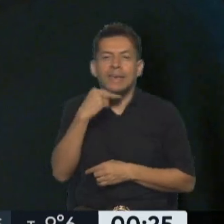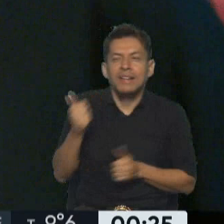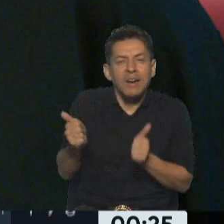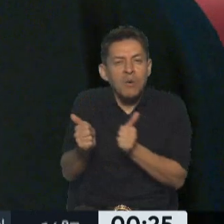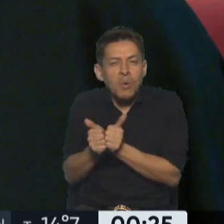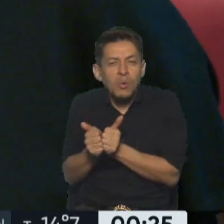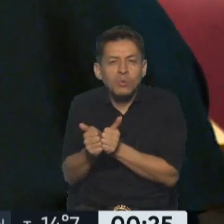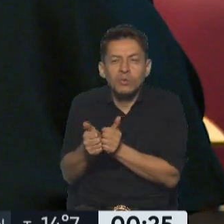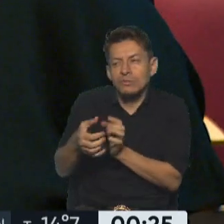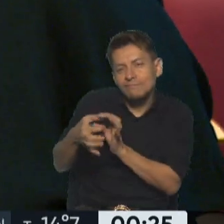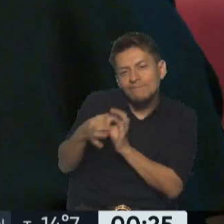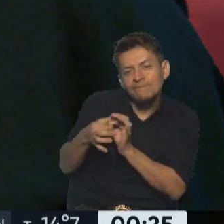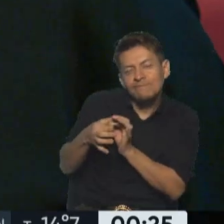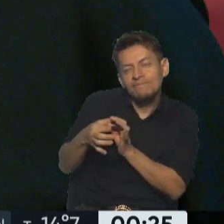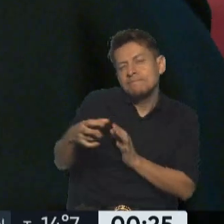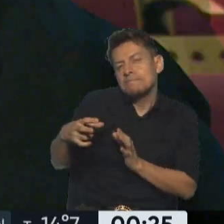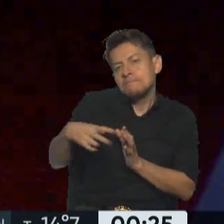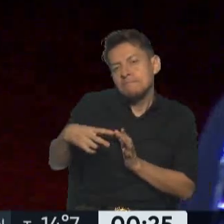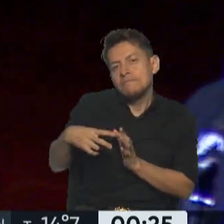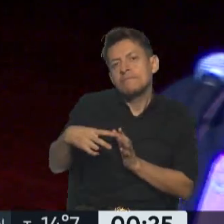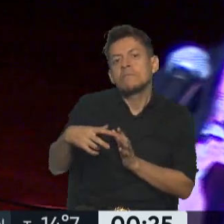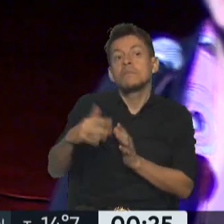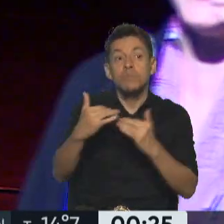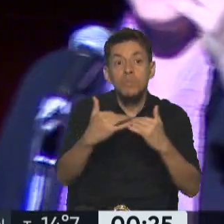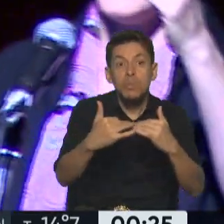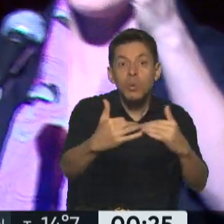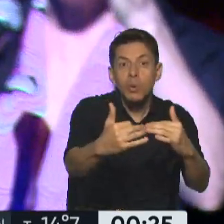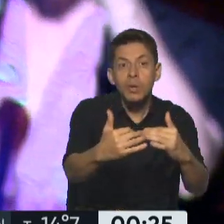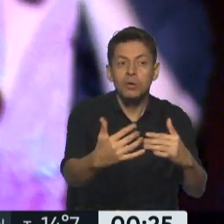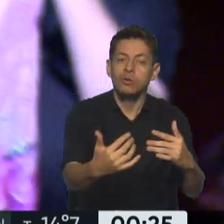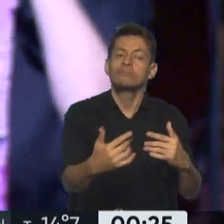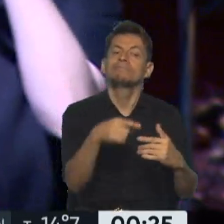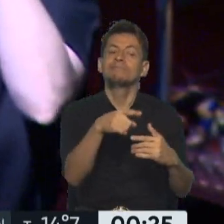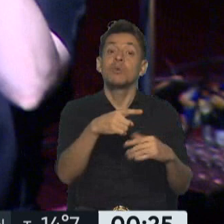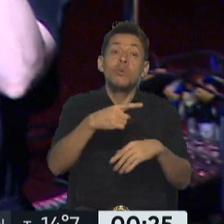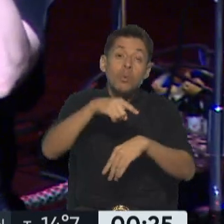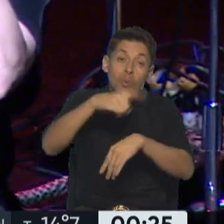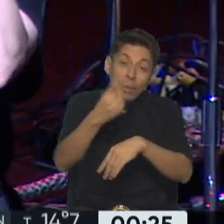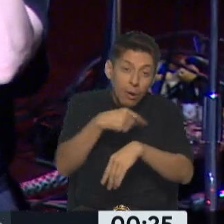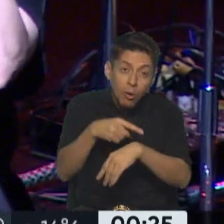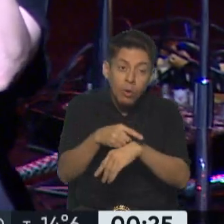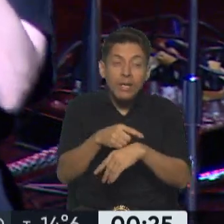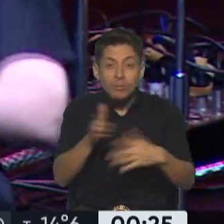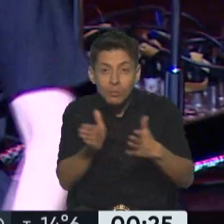de dar, de estar una hora con el público. Recién un amigo nos decía, parecía el patio de una